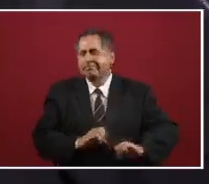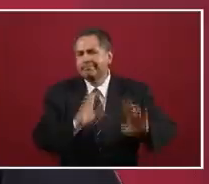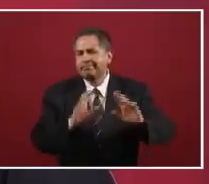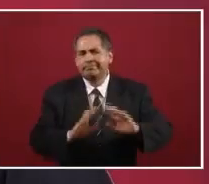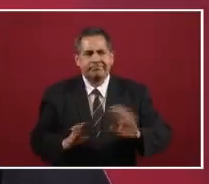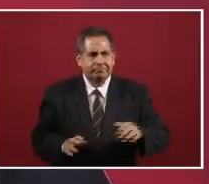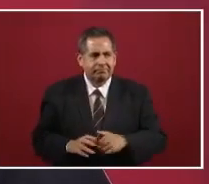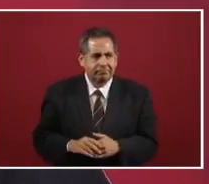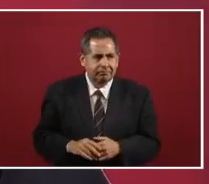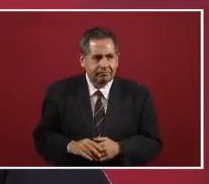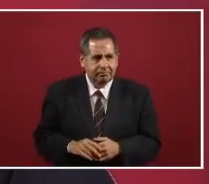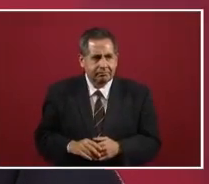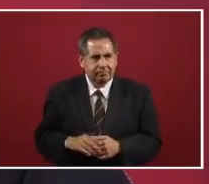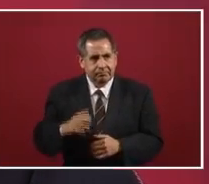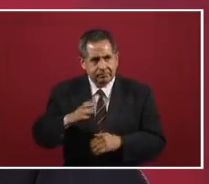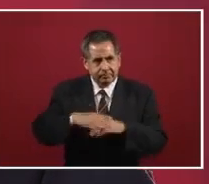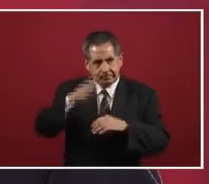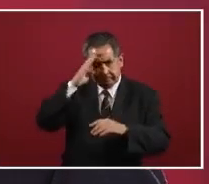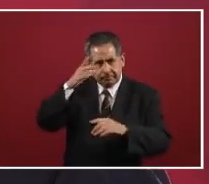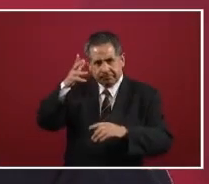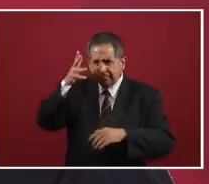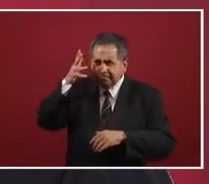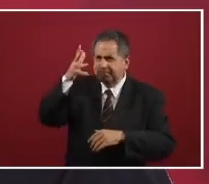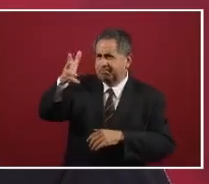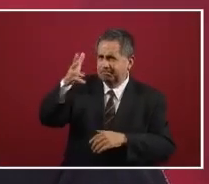porque había que ver hacia adelante.